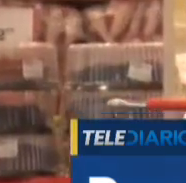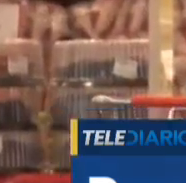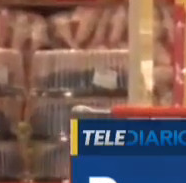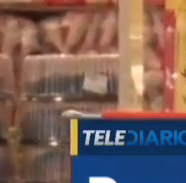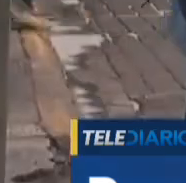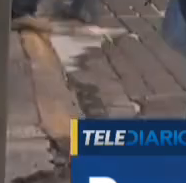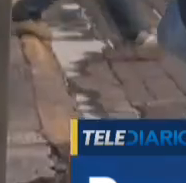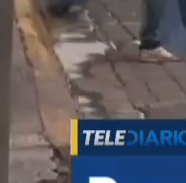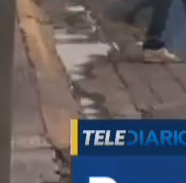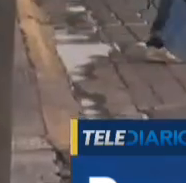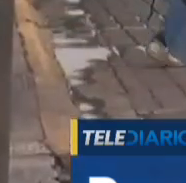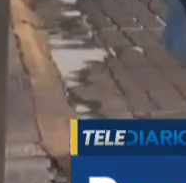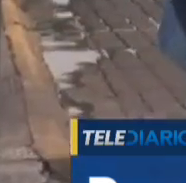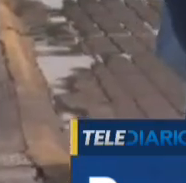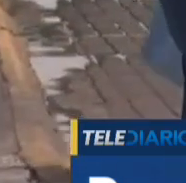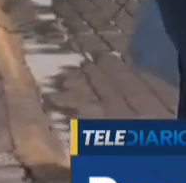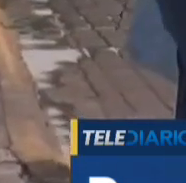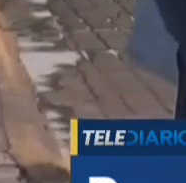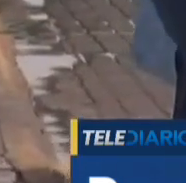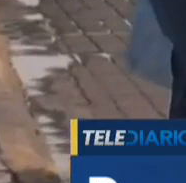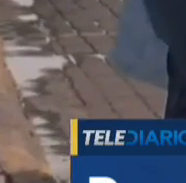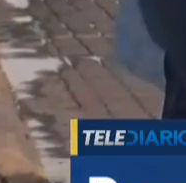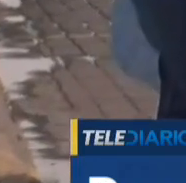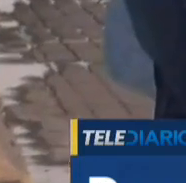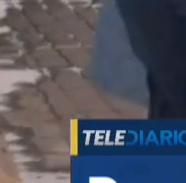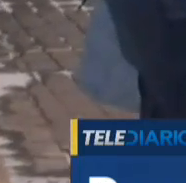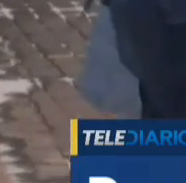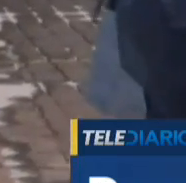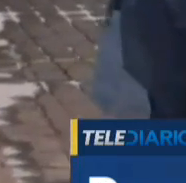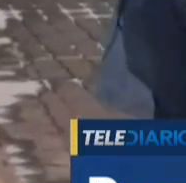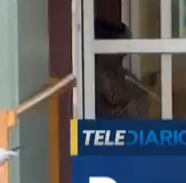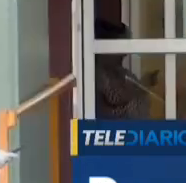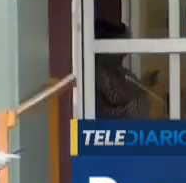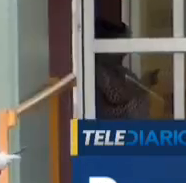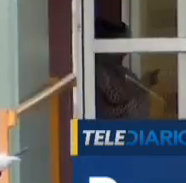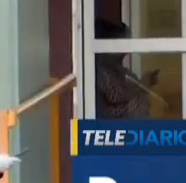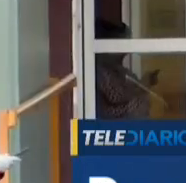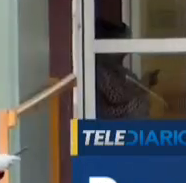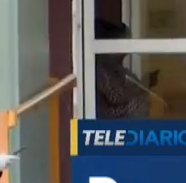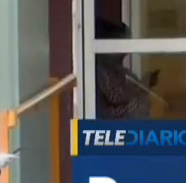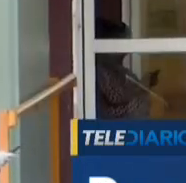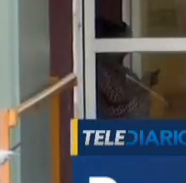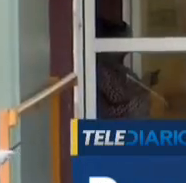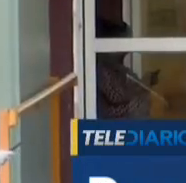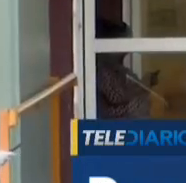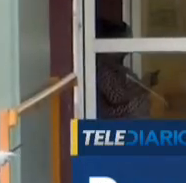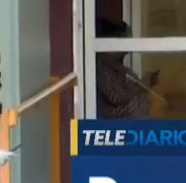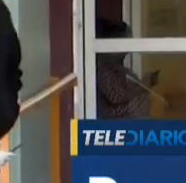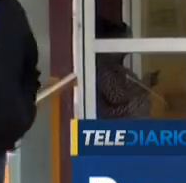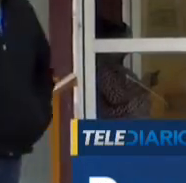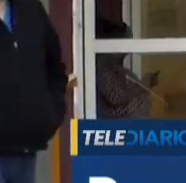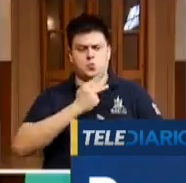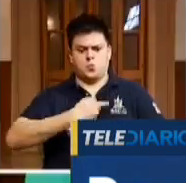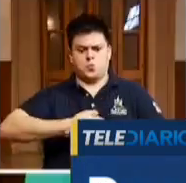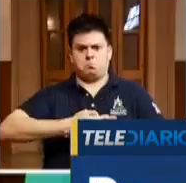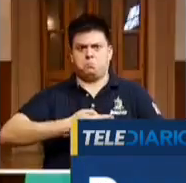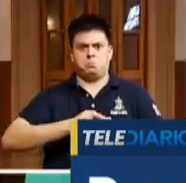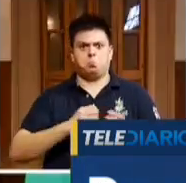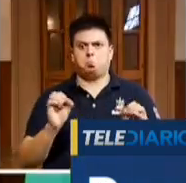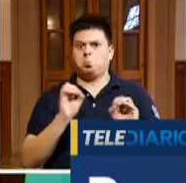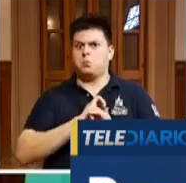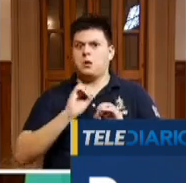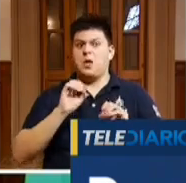ocasiones hasta el millón de pesos cada uno. Además de este incremento que planteó la tesorería, se tendrán que destinar